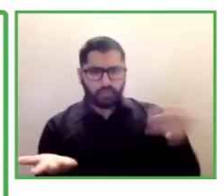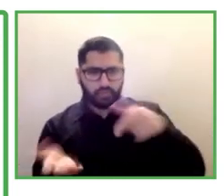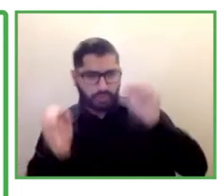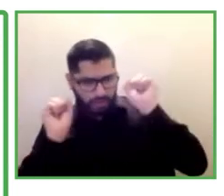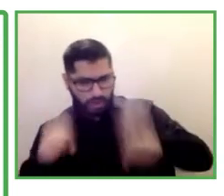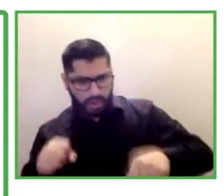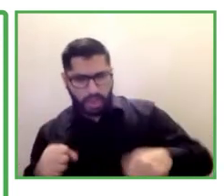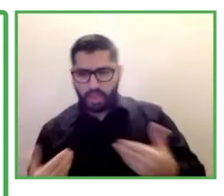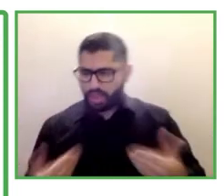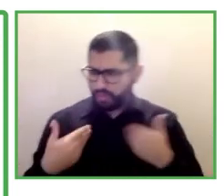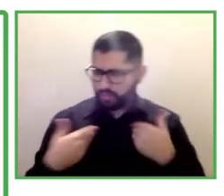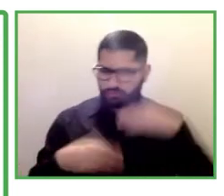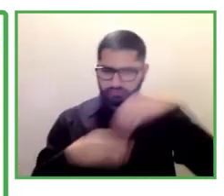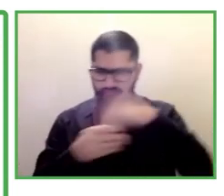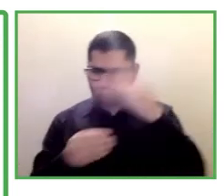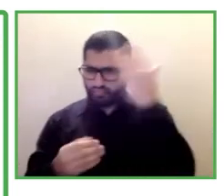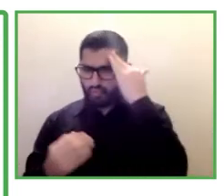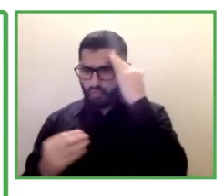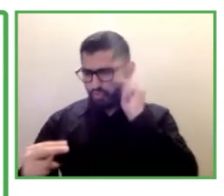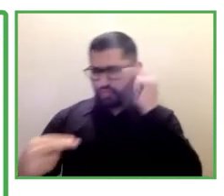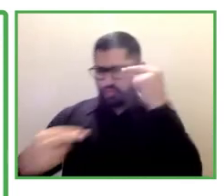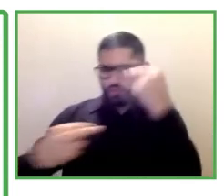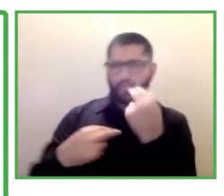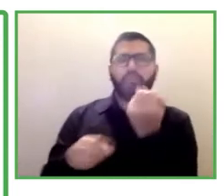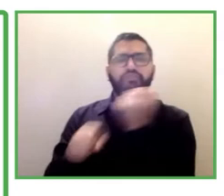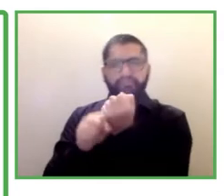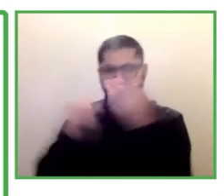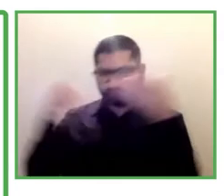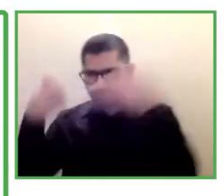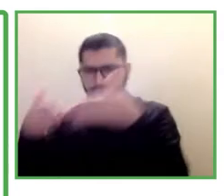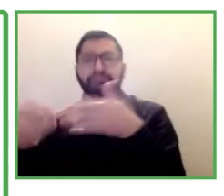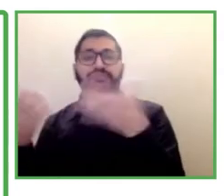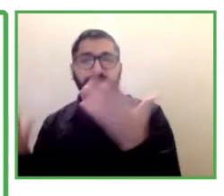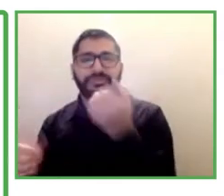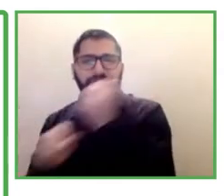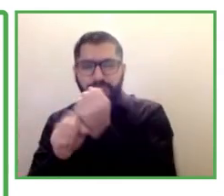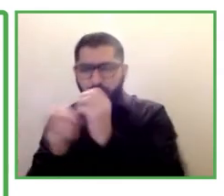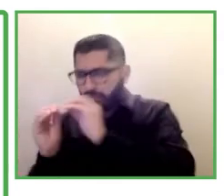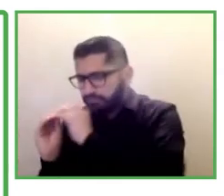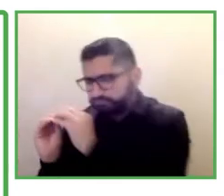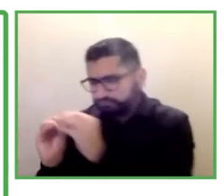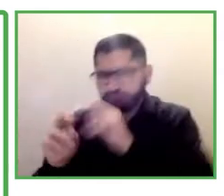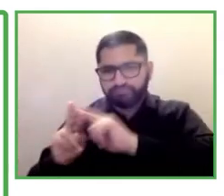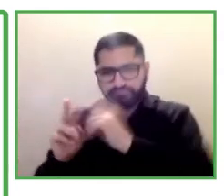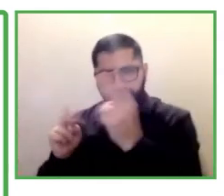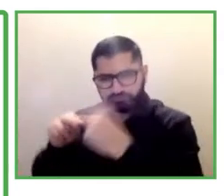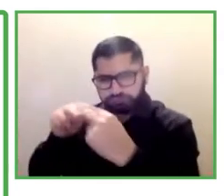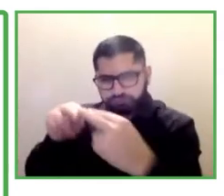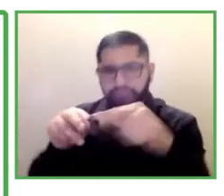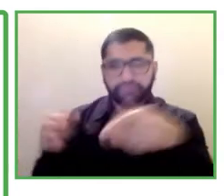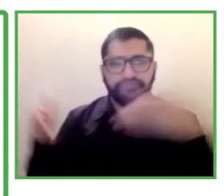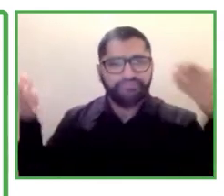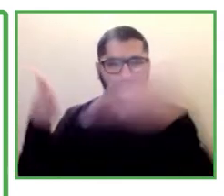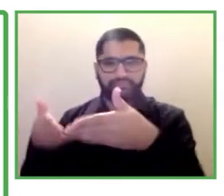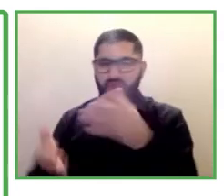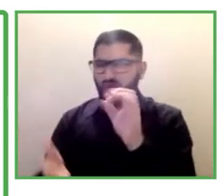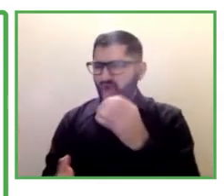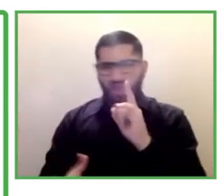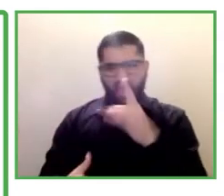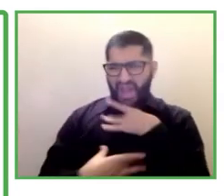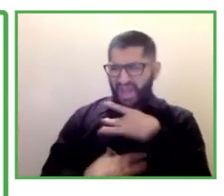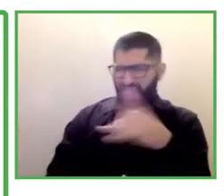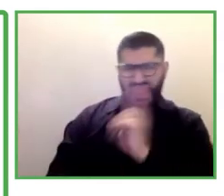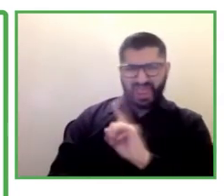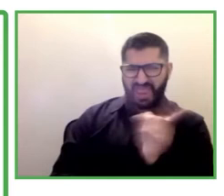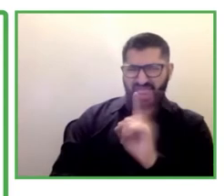no son tan buenos y les gustaría trabajar. Y realmente hemos empezado a hablar en estas áreas clave, en estas 6 áreas